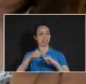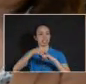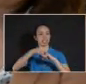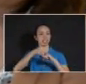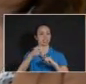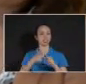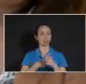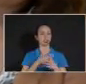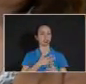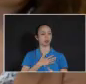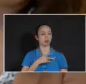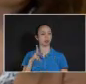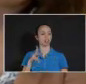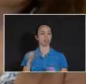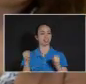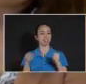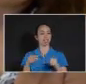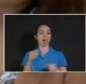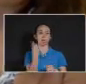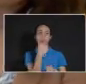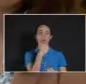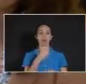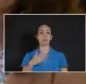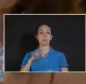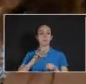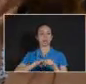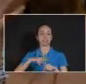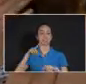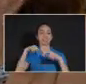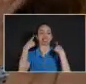te haga la mujer más feliz de este mundo.